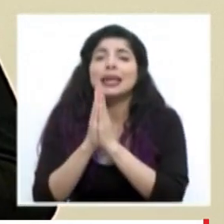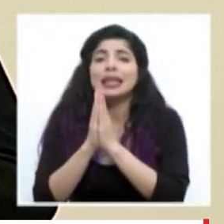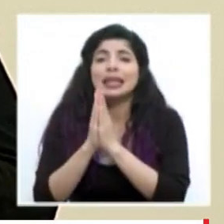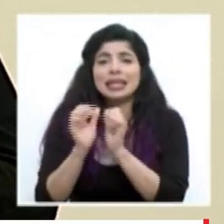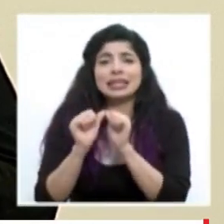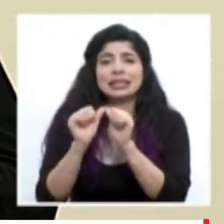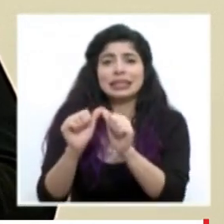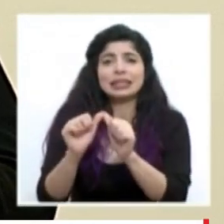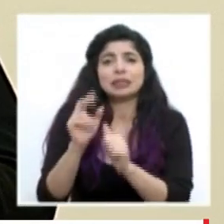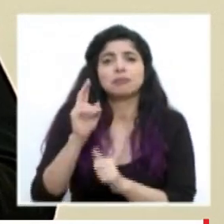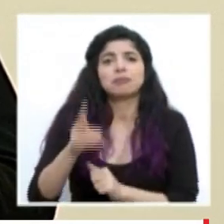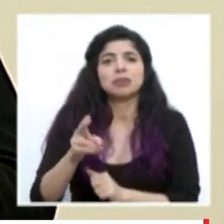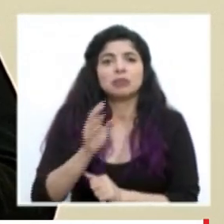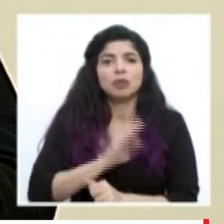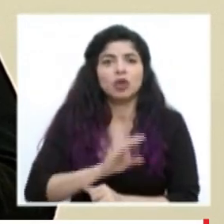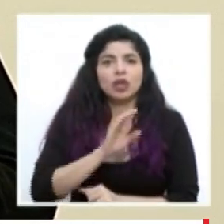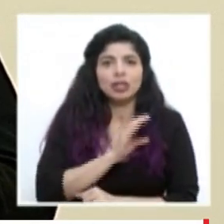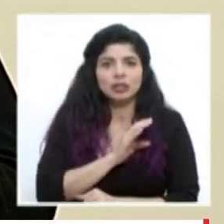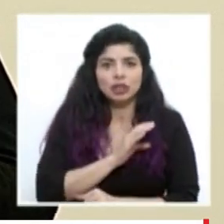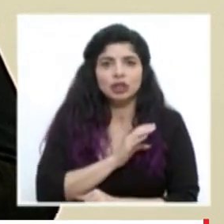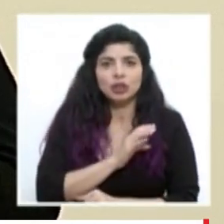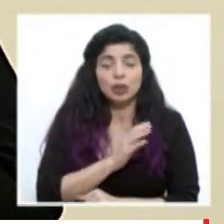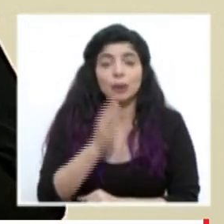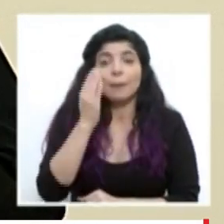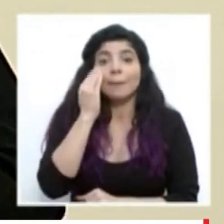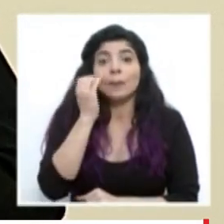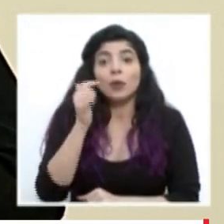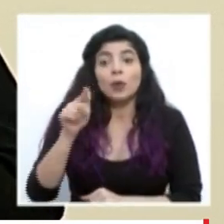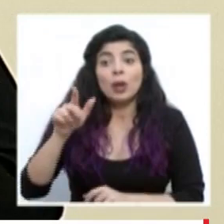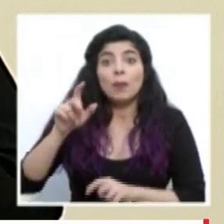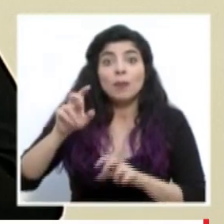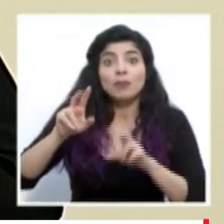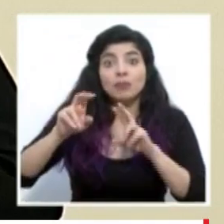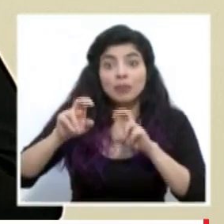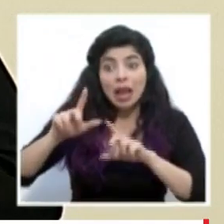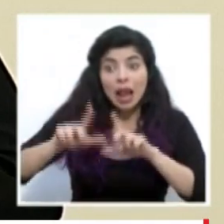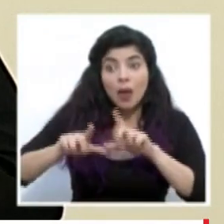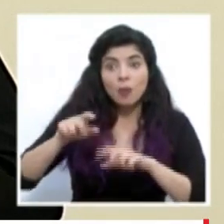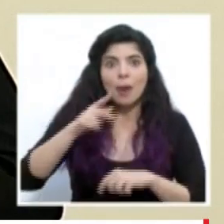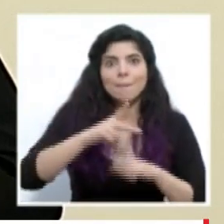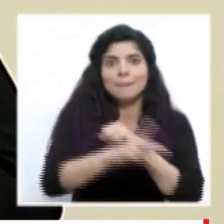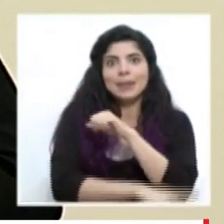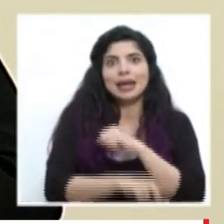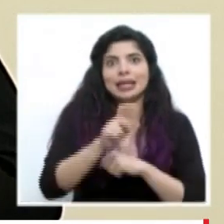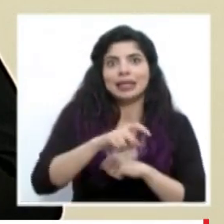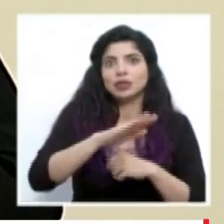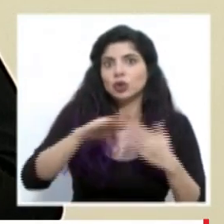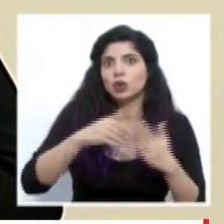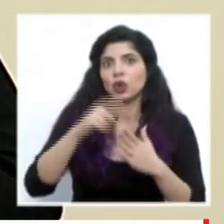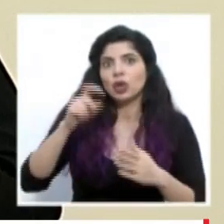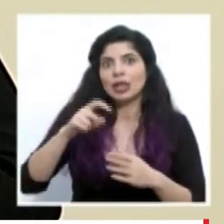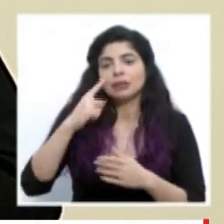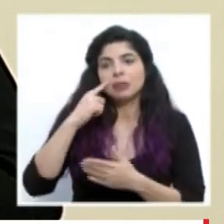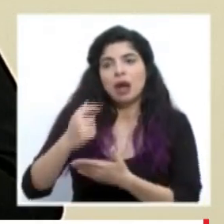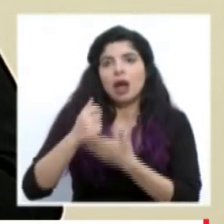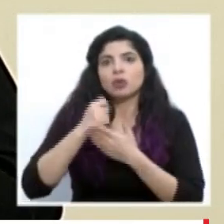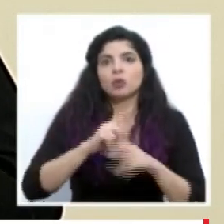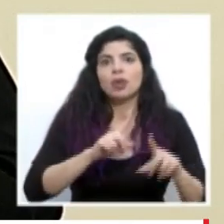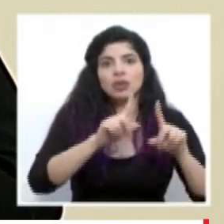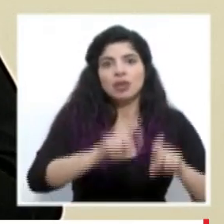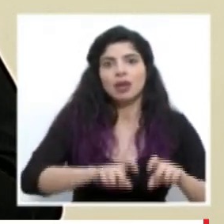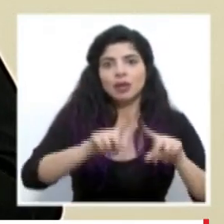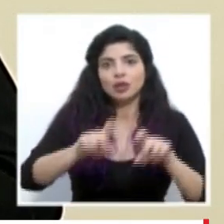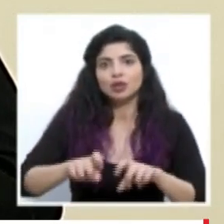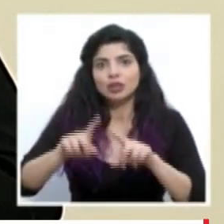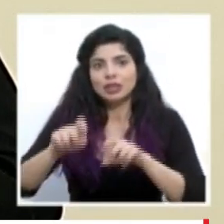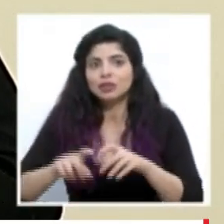nos mantengan las condiciones iniciales, porque esas pruebas las necesita el país y las necesitamos todos para poder diagnosticar